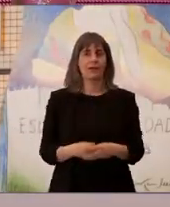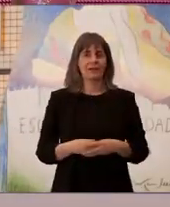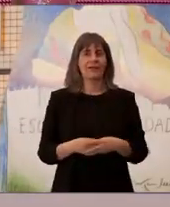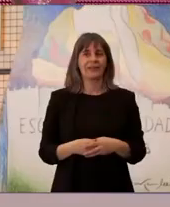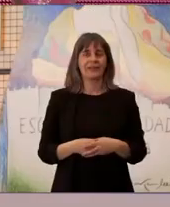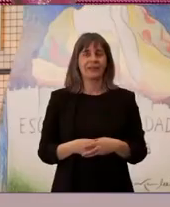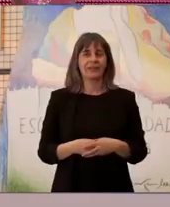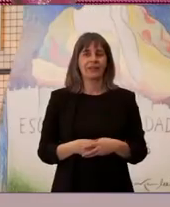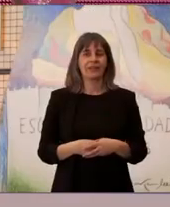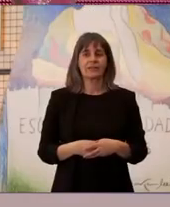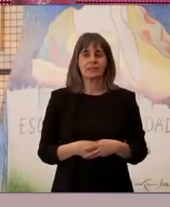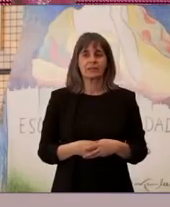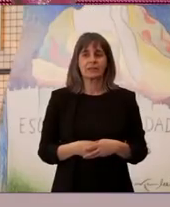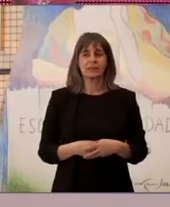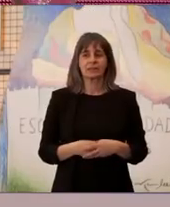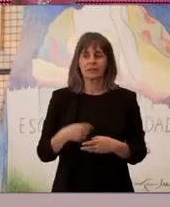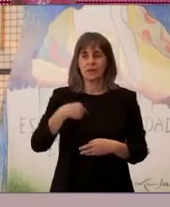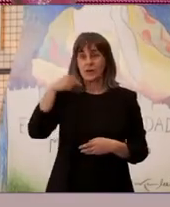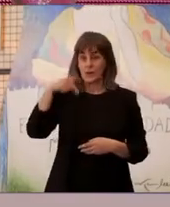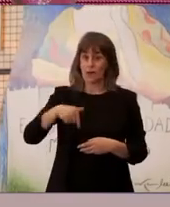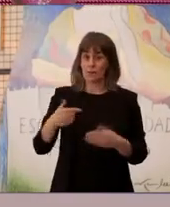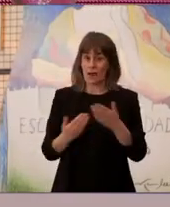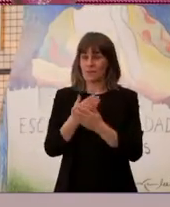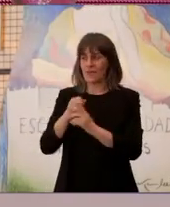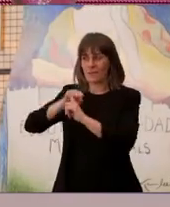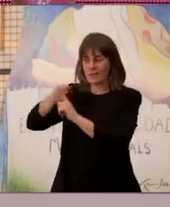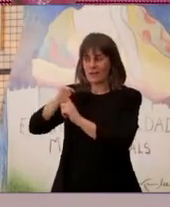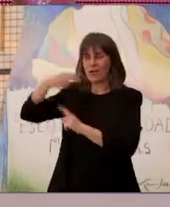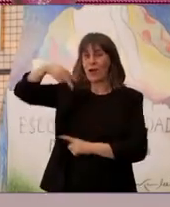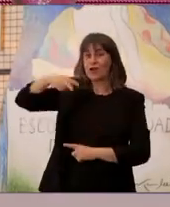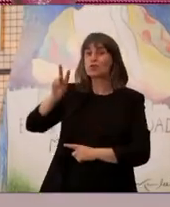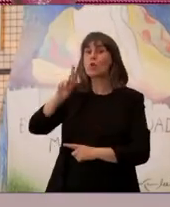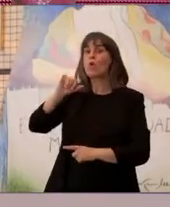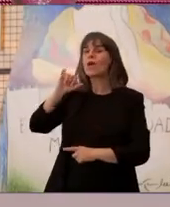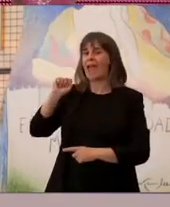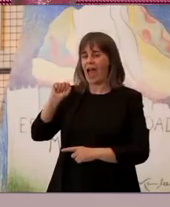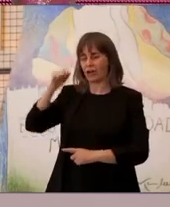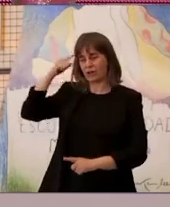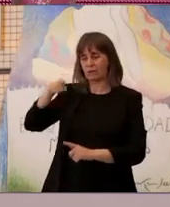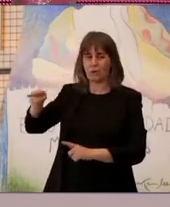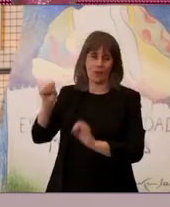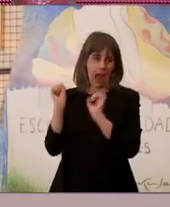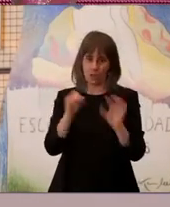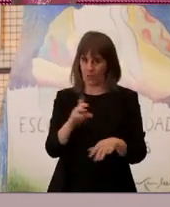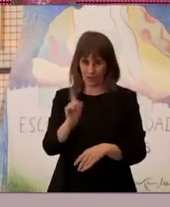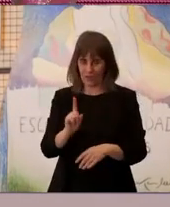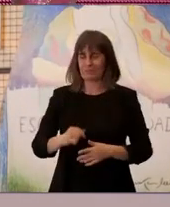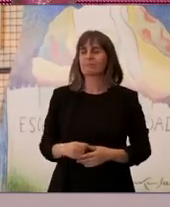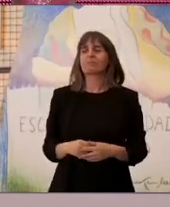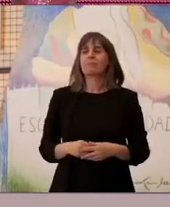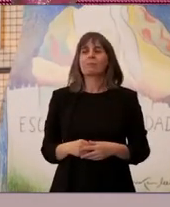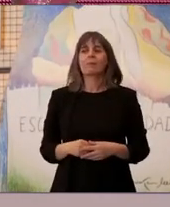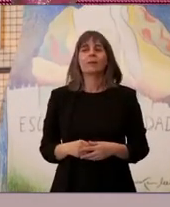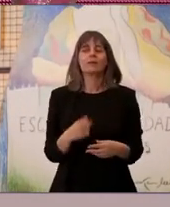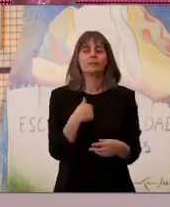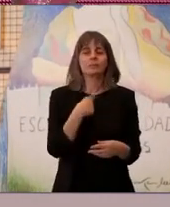a Nuria para que no abandonara sus tareas Bueno mira también os lo digo